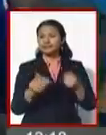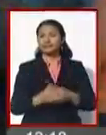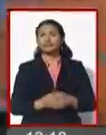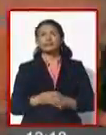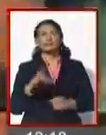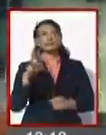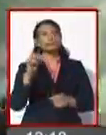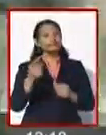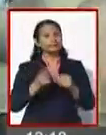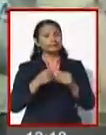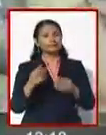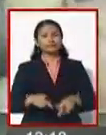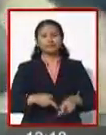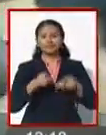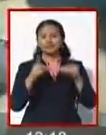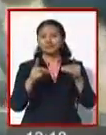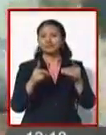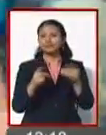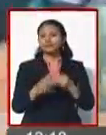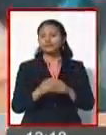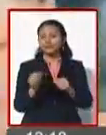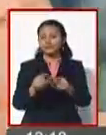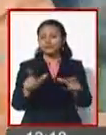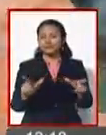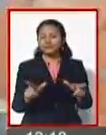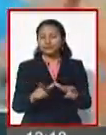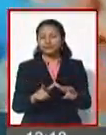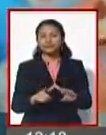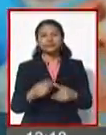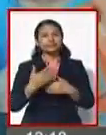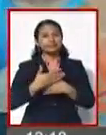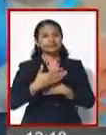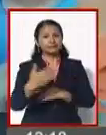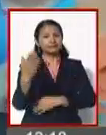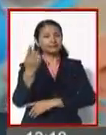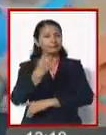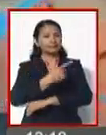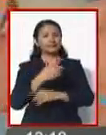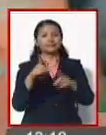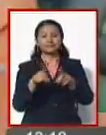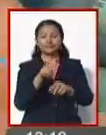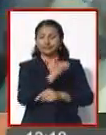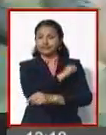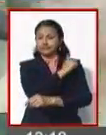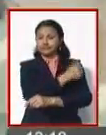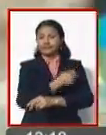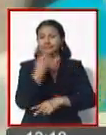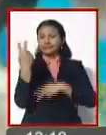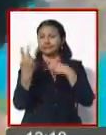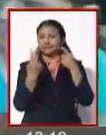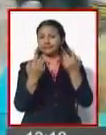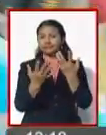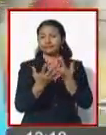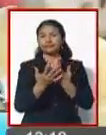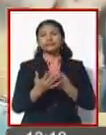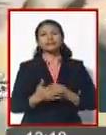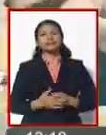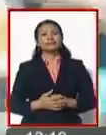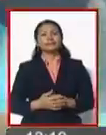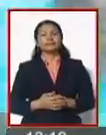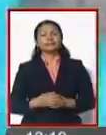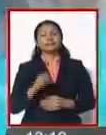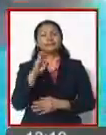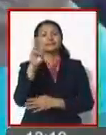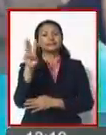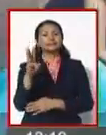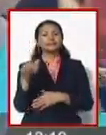Recordemos que no es la primera vez que se denuncia el hacinamiento en esta cárcel. En los próximos días también autoridades visitarán la carceleta de la localidad